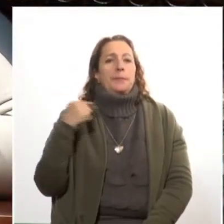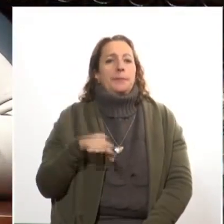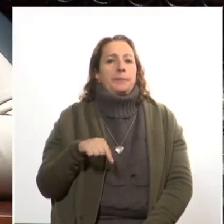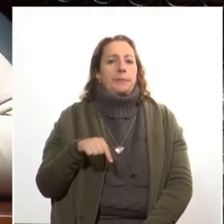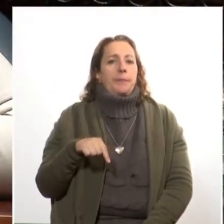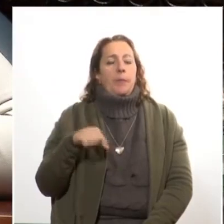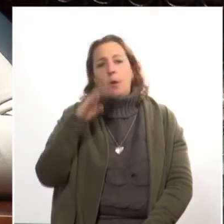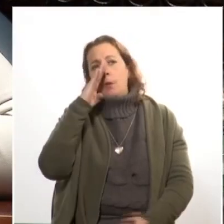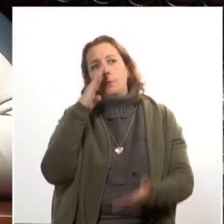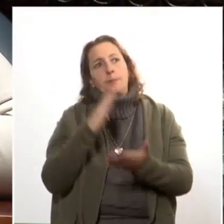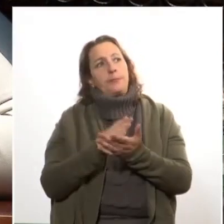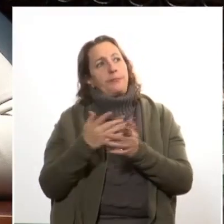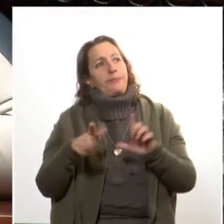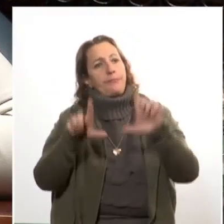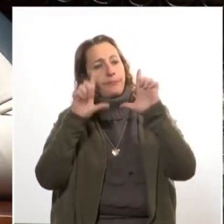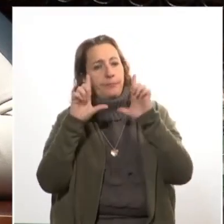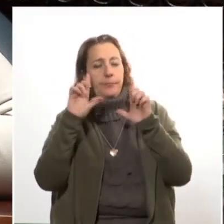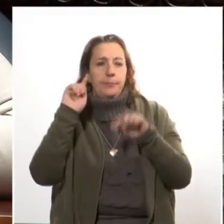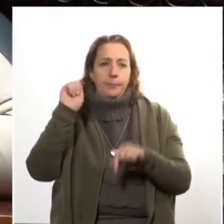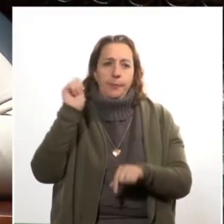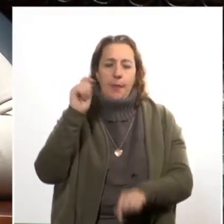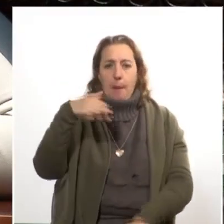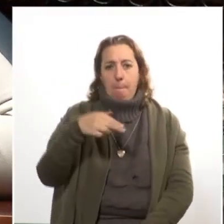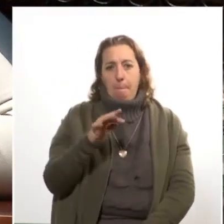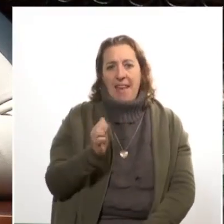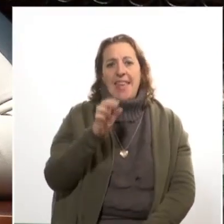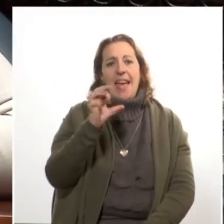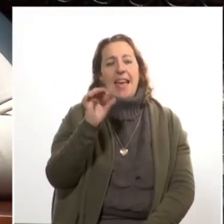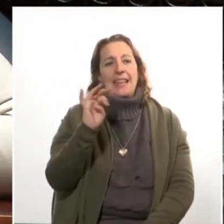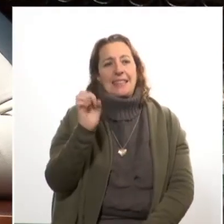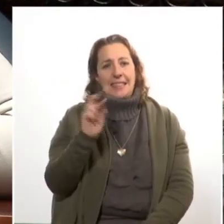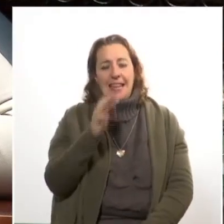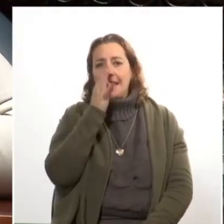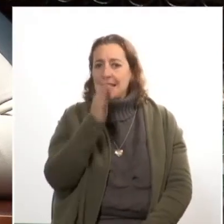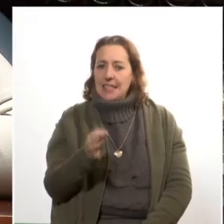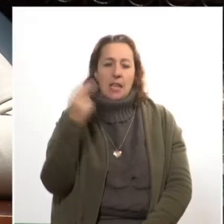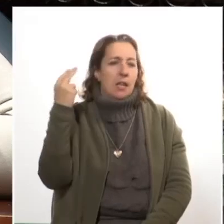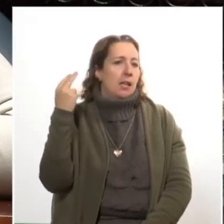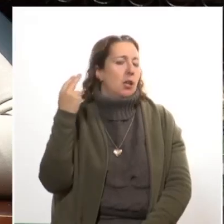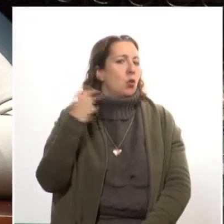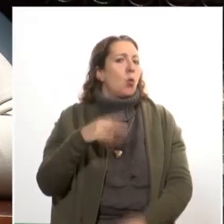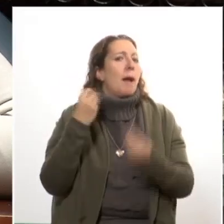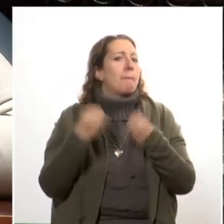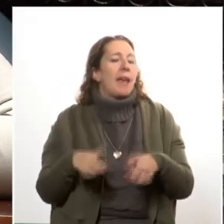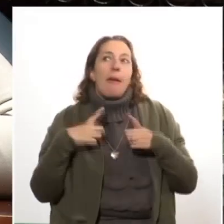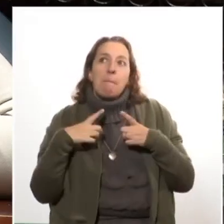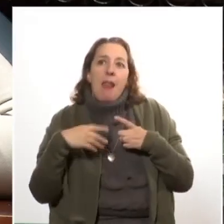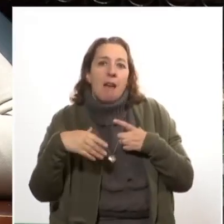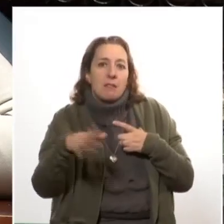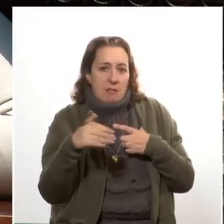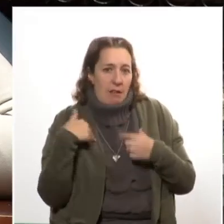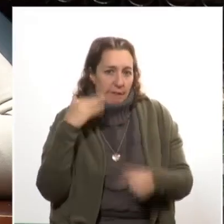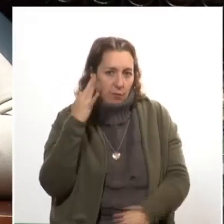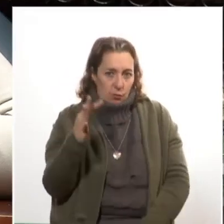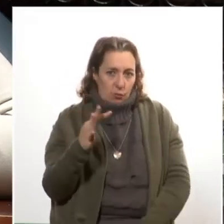una de sus últimas apariciones públicas, María Esther expresaba: no hay que perder jamás la esperanza y tampoco